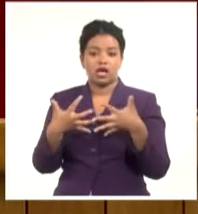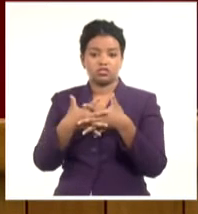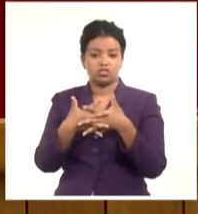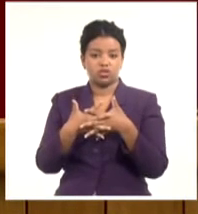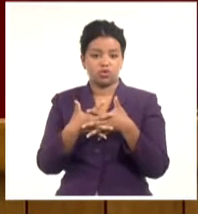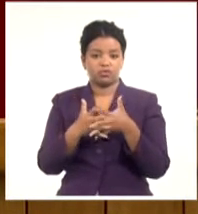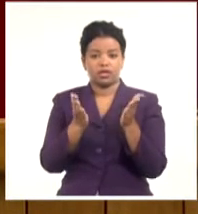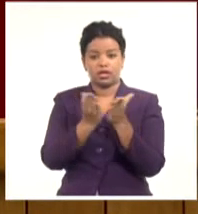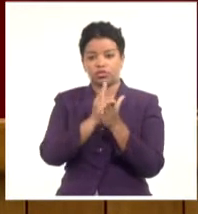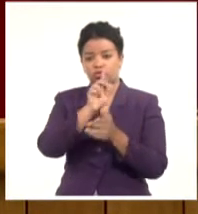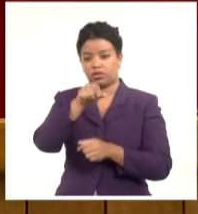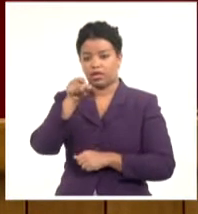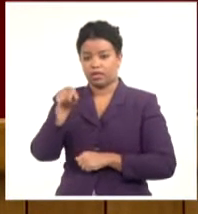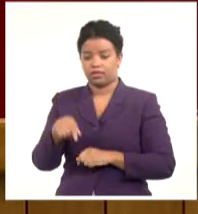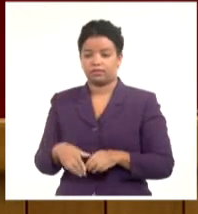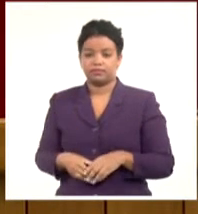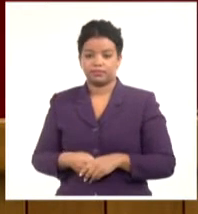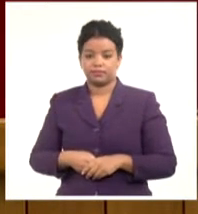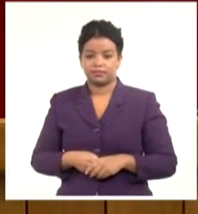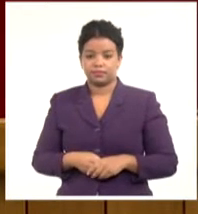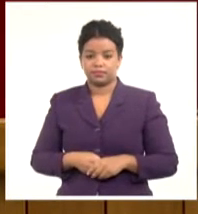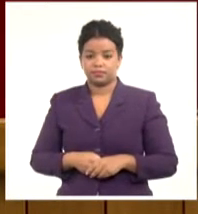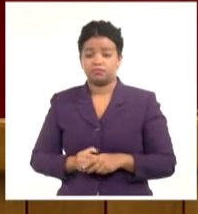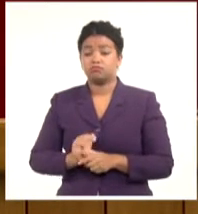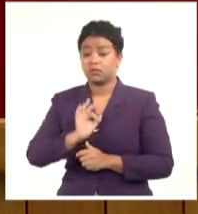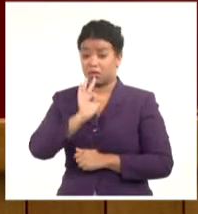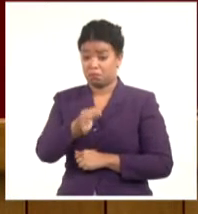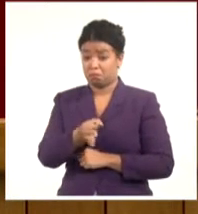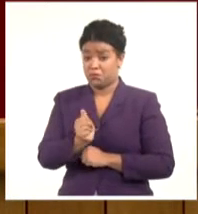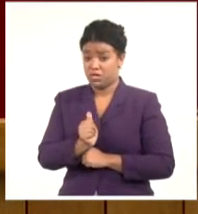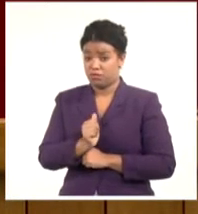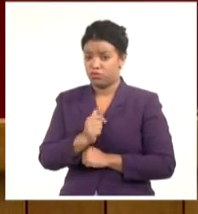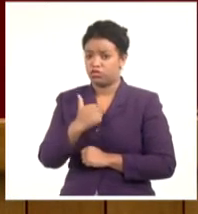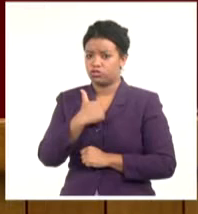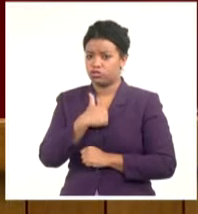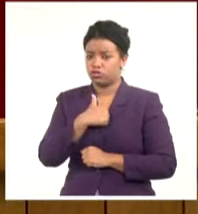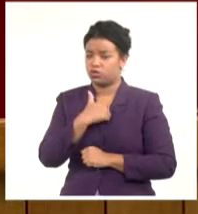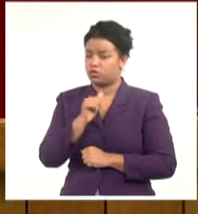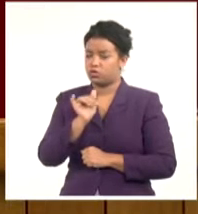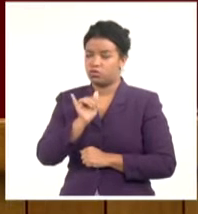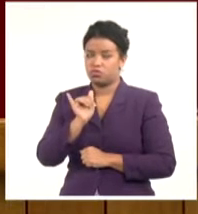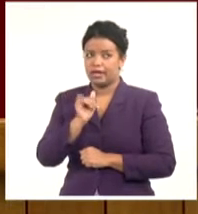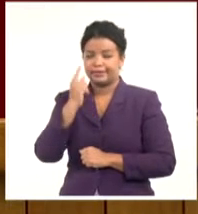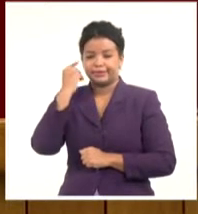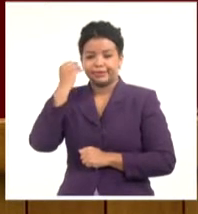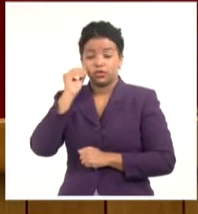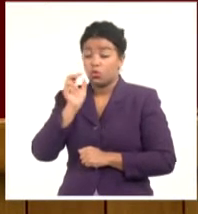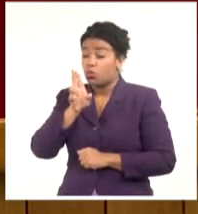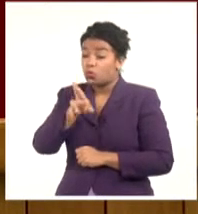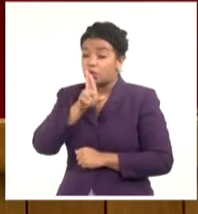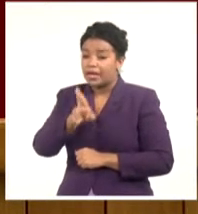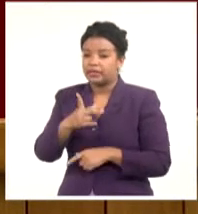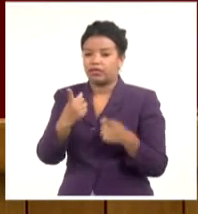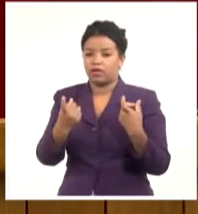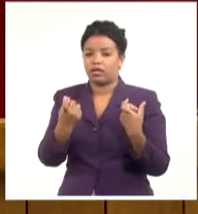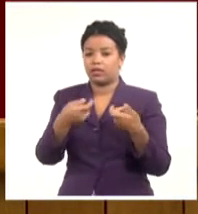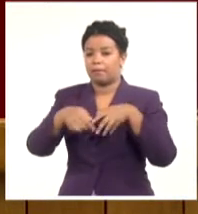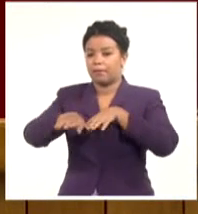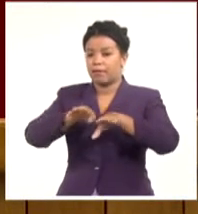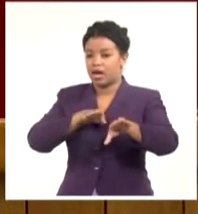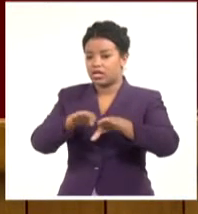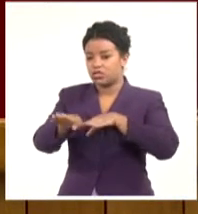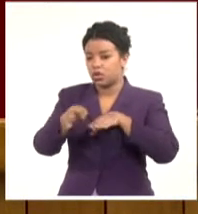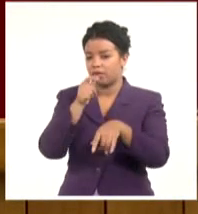masa estudiantil. Es en ese sentido que comparto la urgencia de fortalecer la preparación integral, el liderazgo